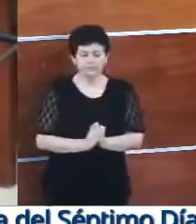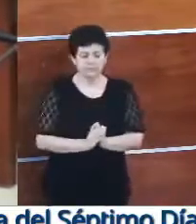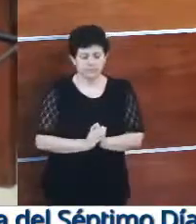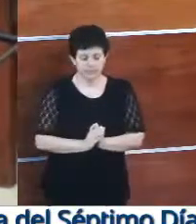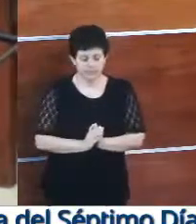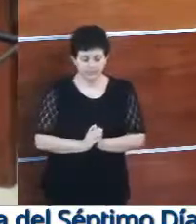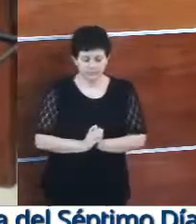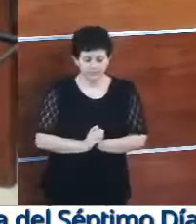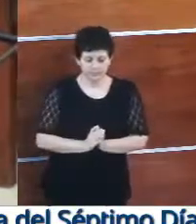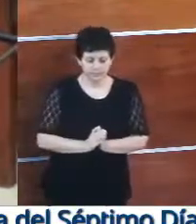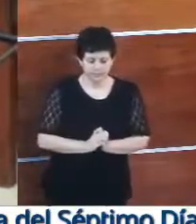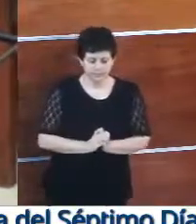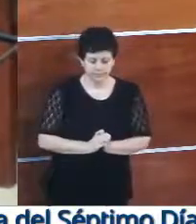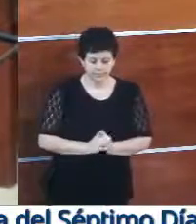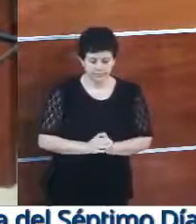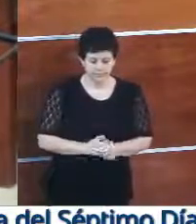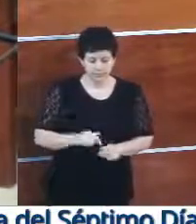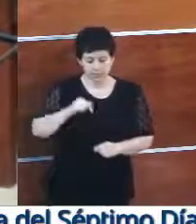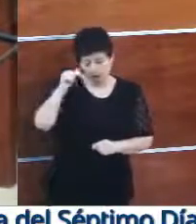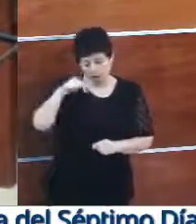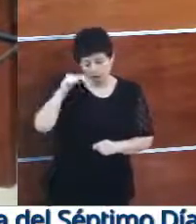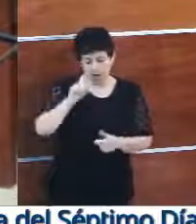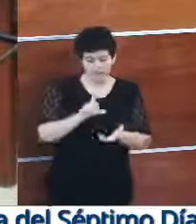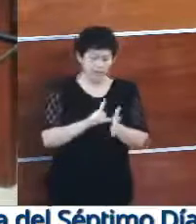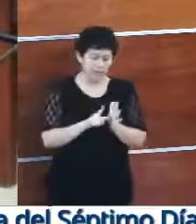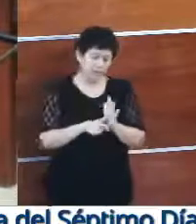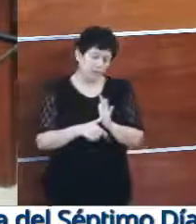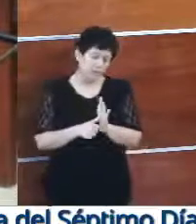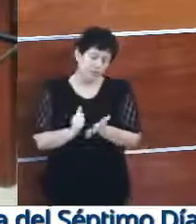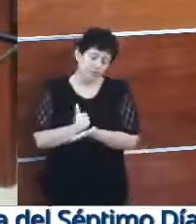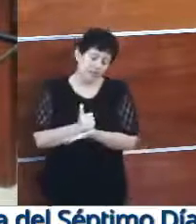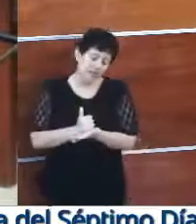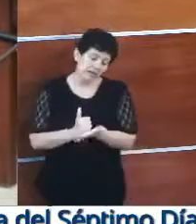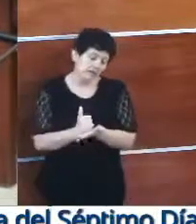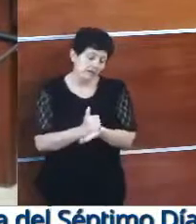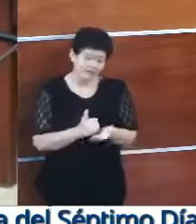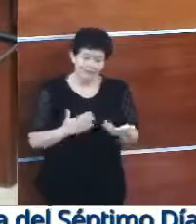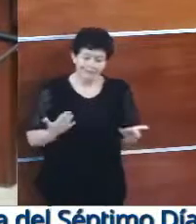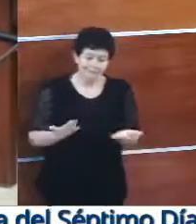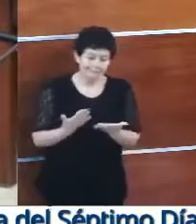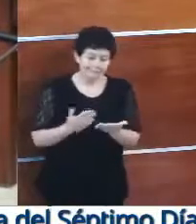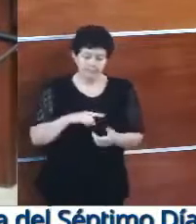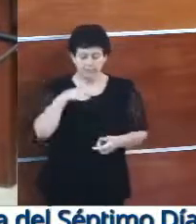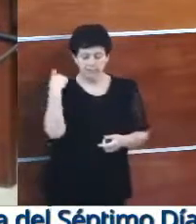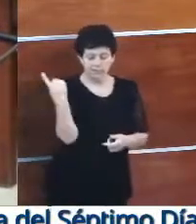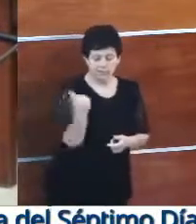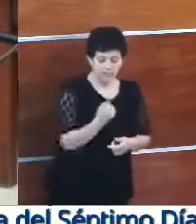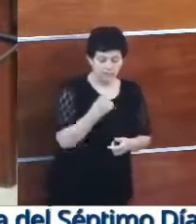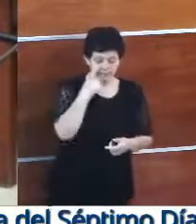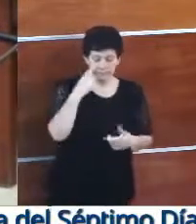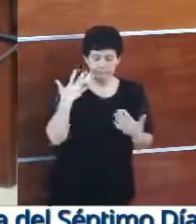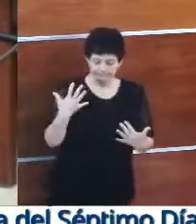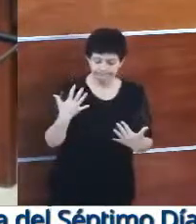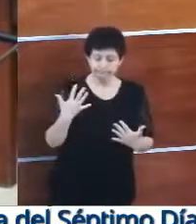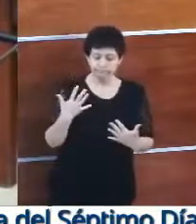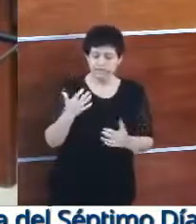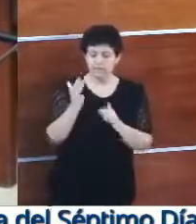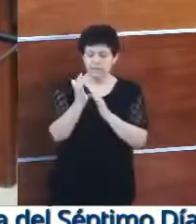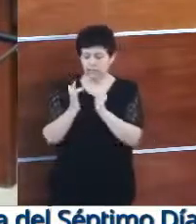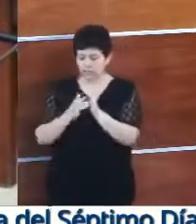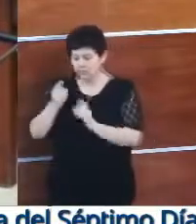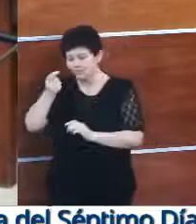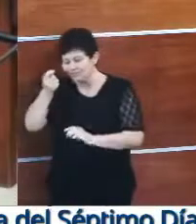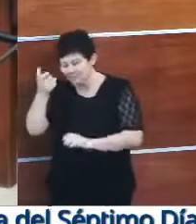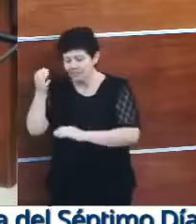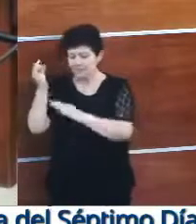la espera. Que mientras esperamos tu retorno, podamos reconocer tu pronta venida y podamos